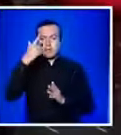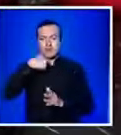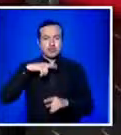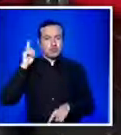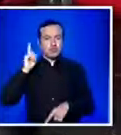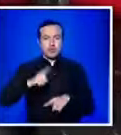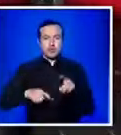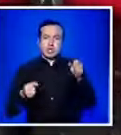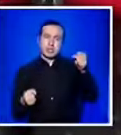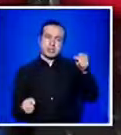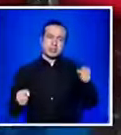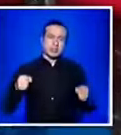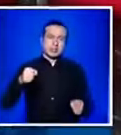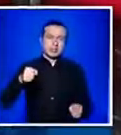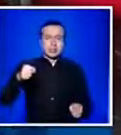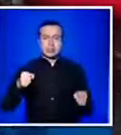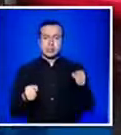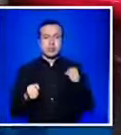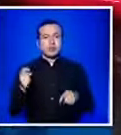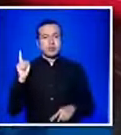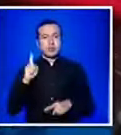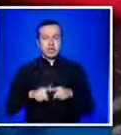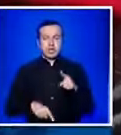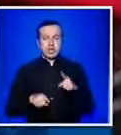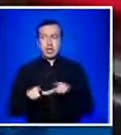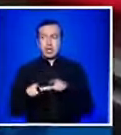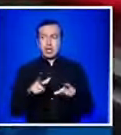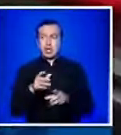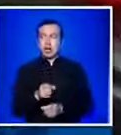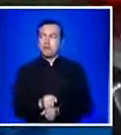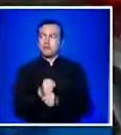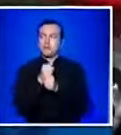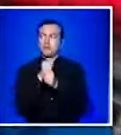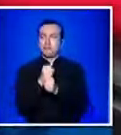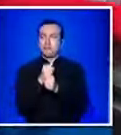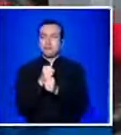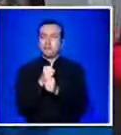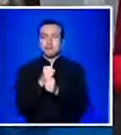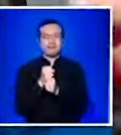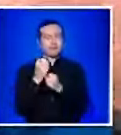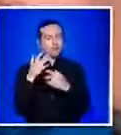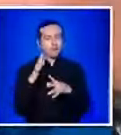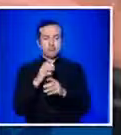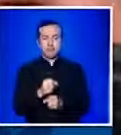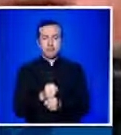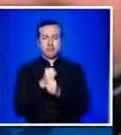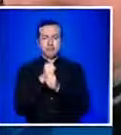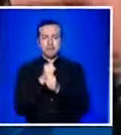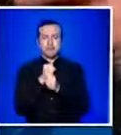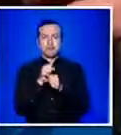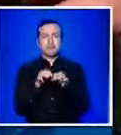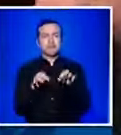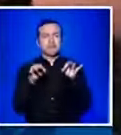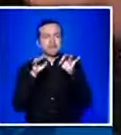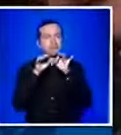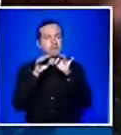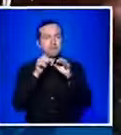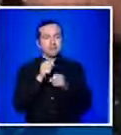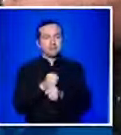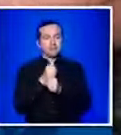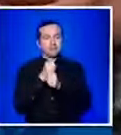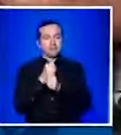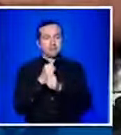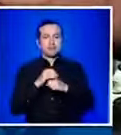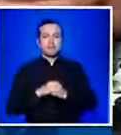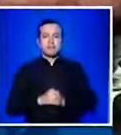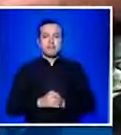movimiento y el giro del volante para que nuestro vehículo logre ser sustraído de manera... digamos, conduciendo al